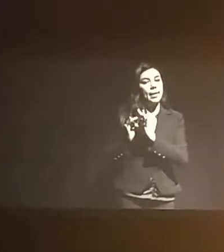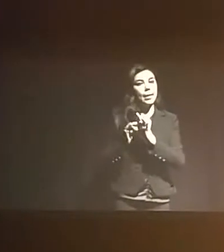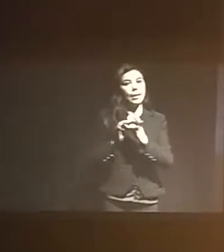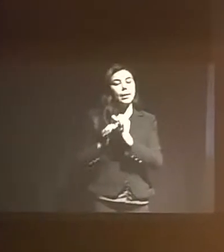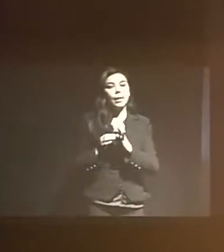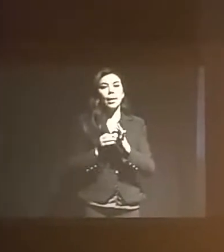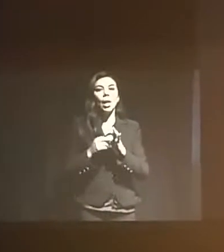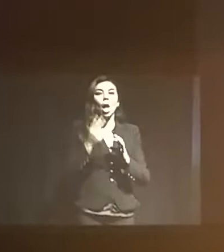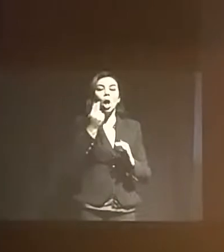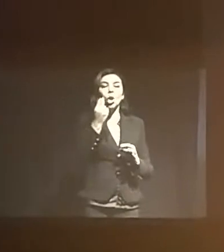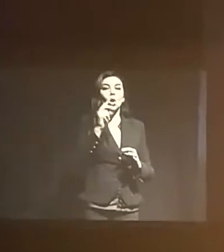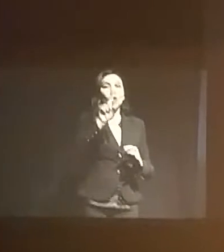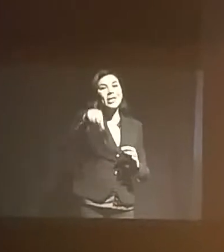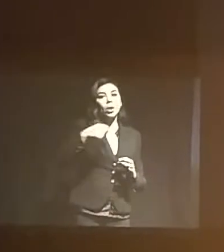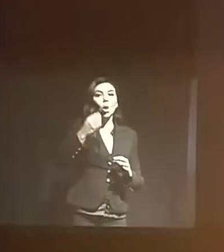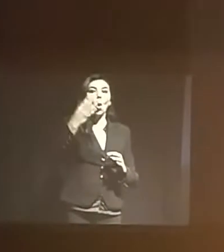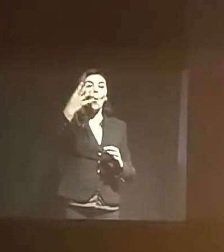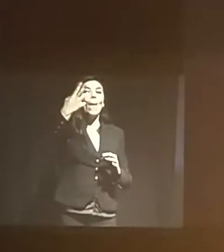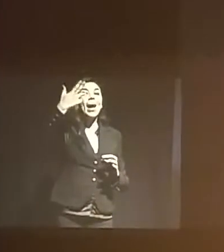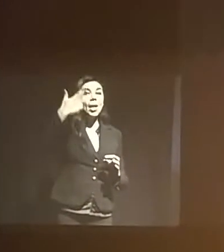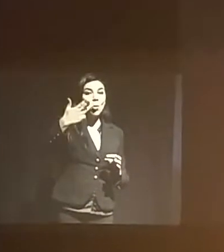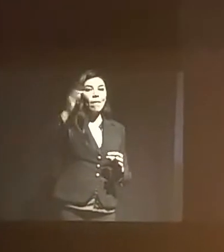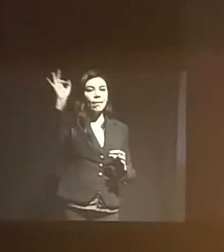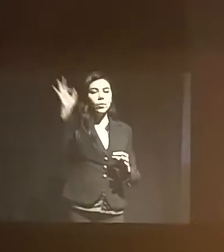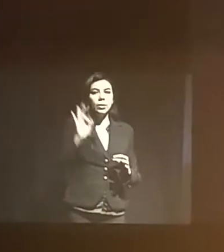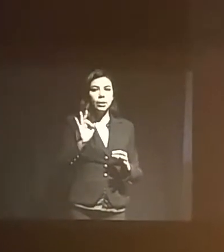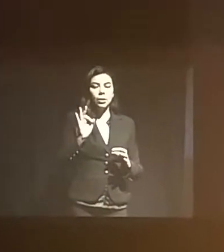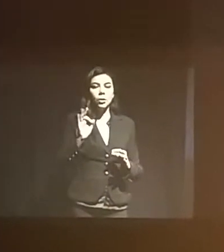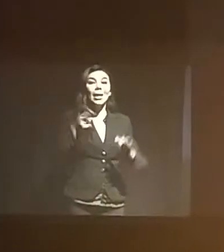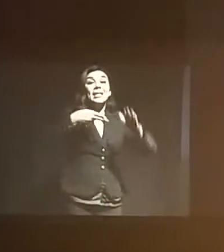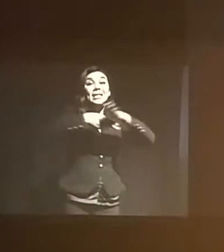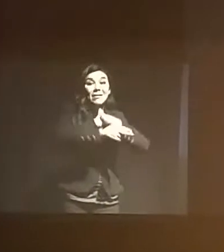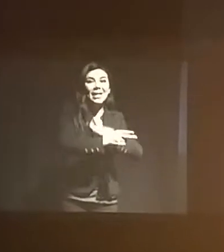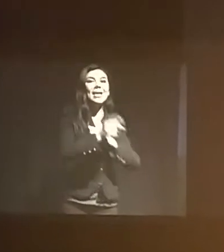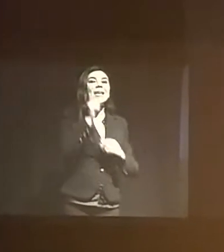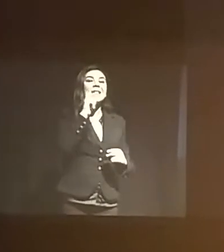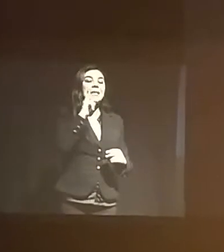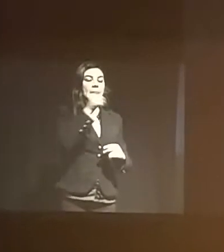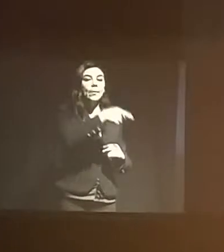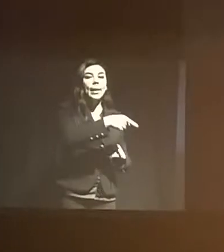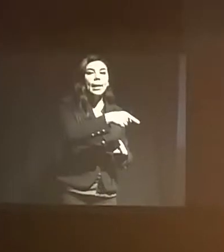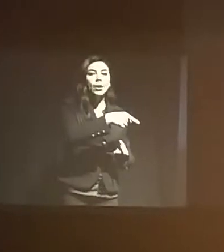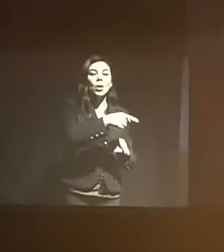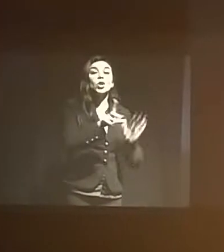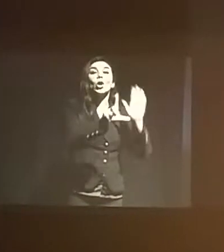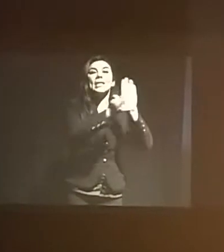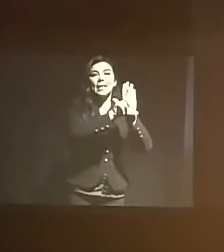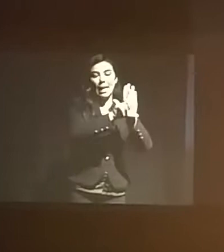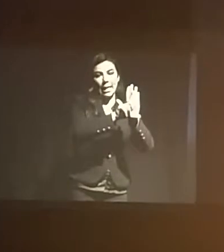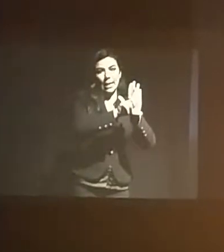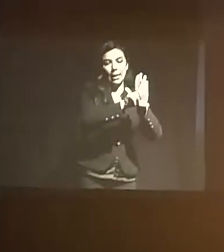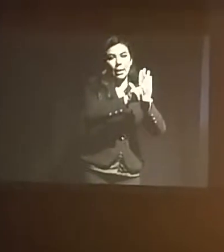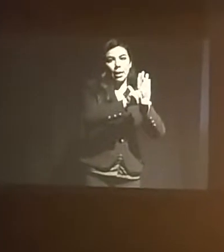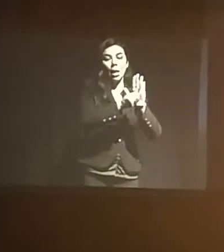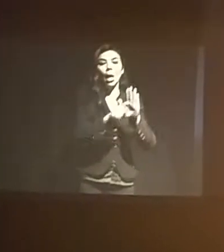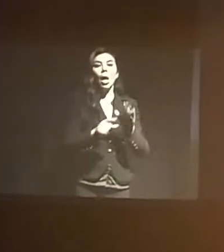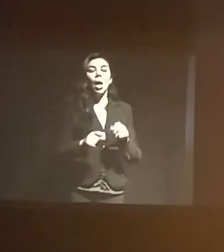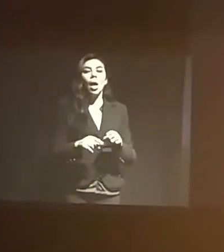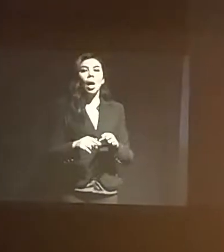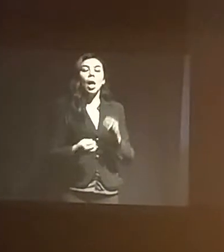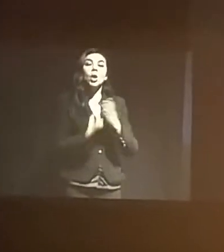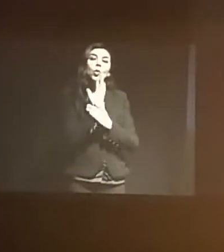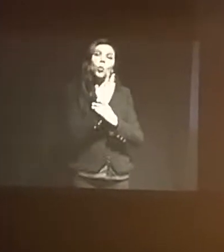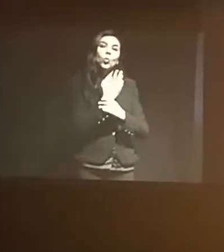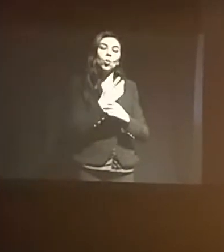12,9%, y eso es lo que la ley dice, que la accesibilidad es para ellos. ¿Ya? Pero hay un nuevo concepto que está acuñándose también en la